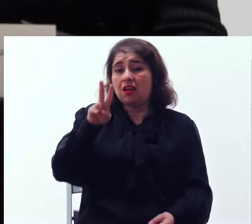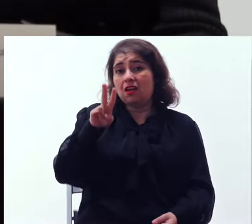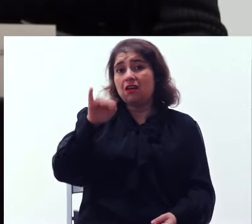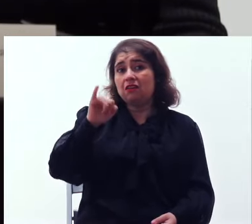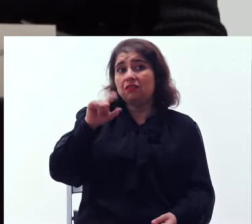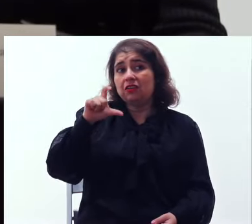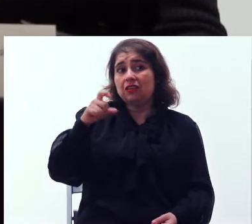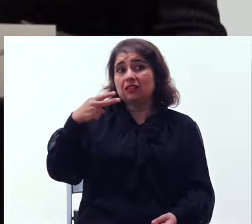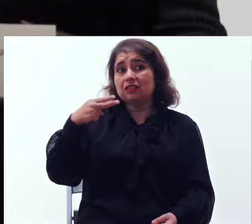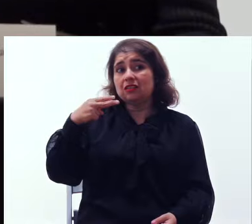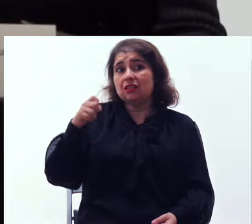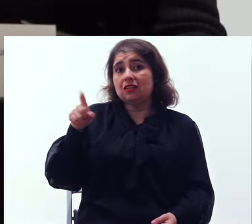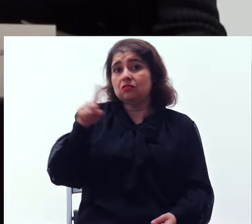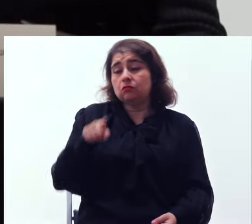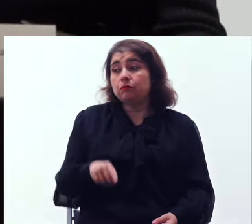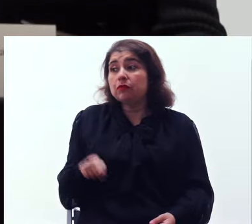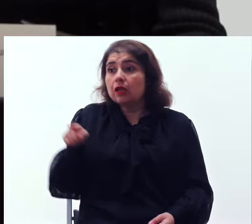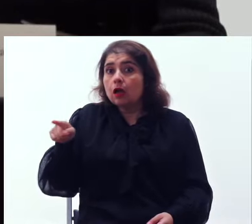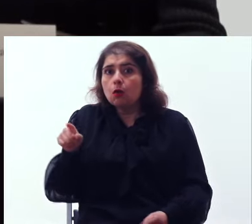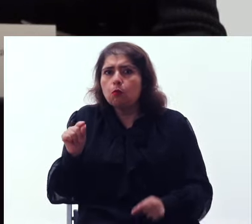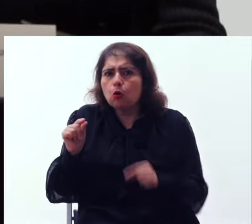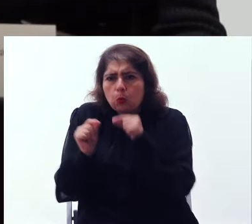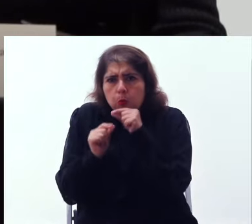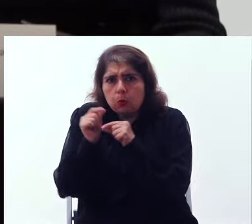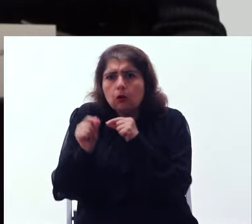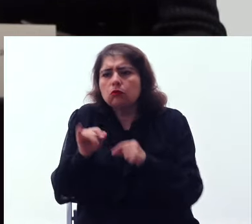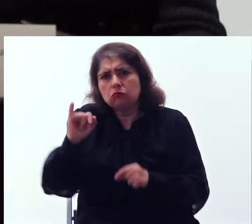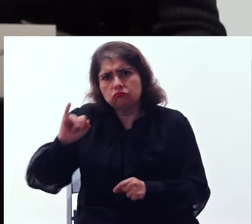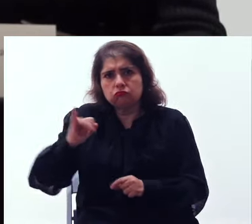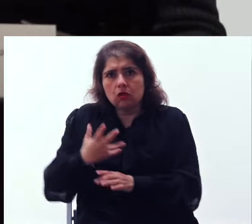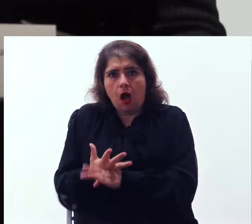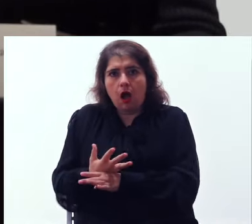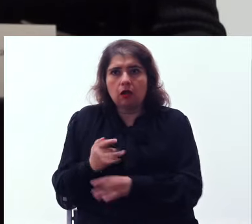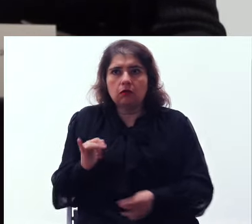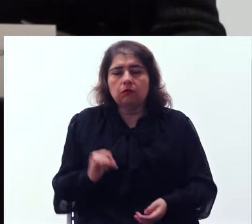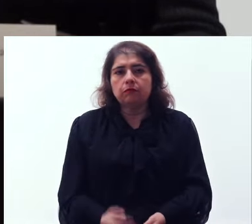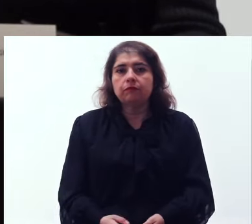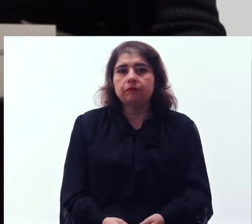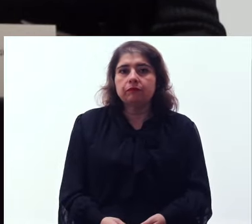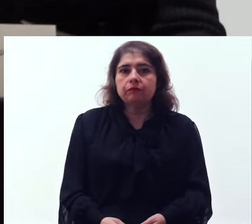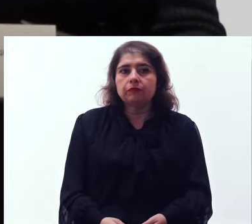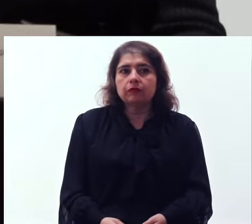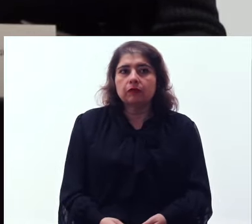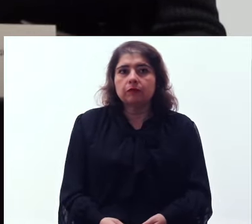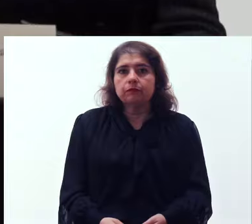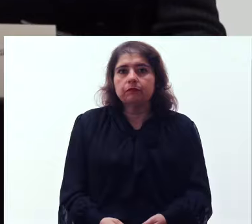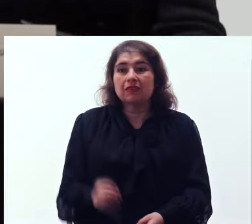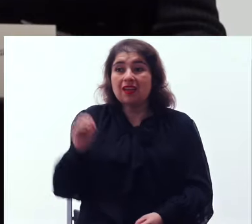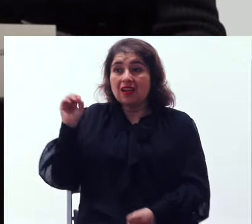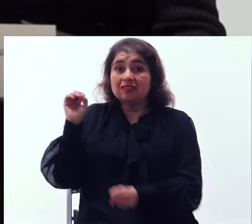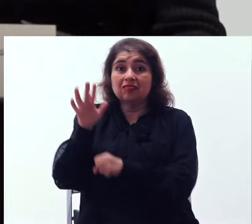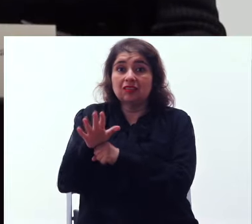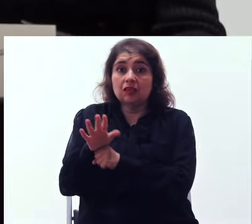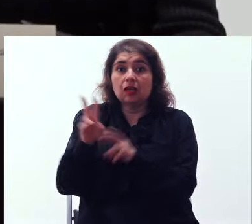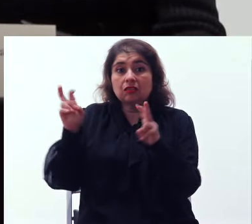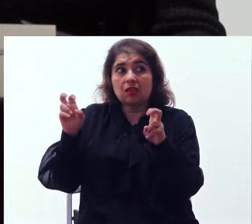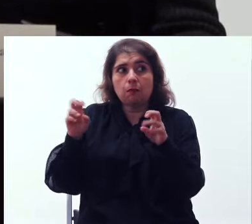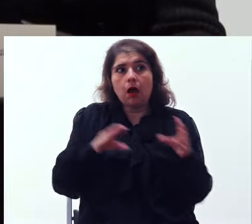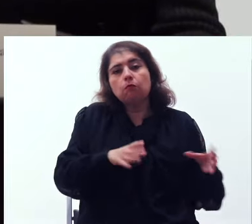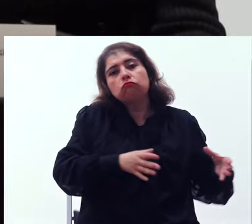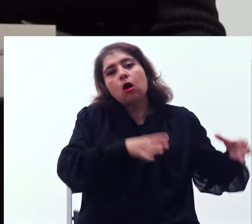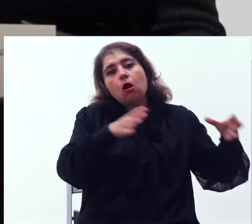El cine en Eduardo Vilches es algo que está ahí supersticiamente, pero está muy presente. El cine